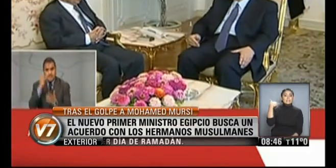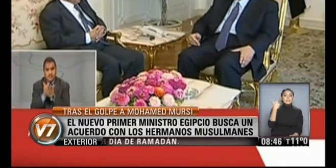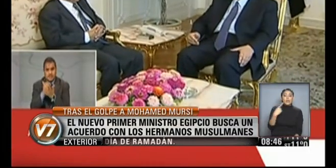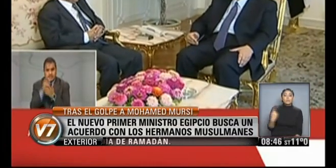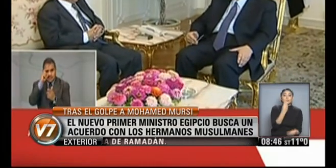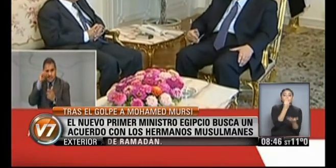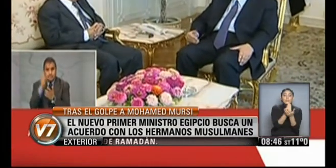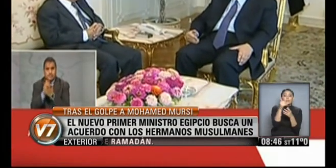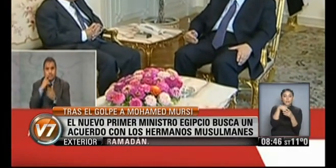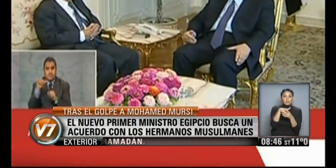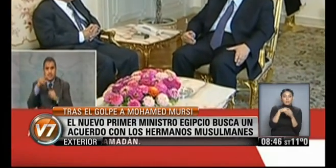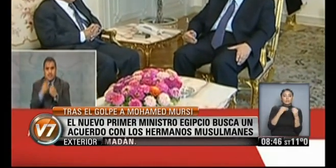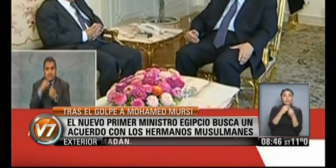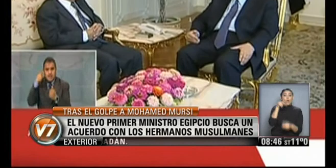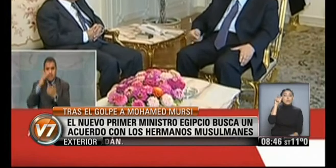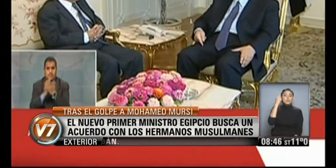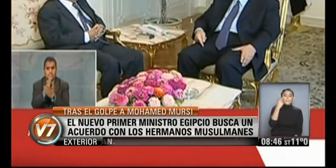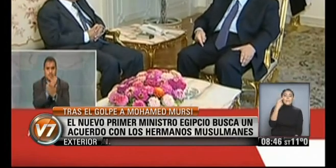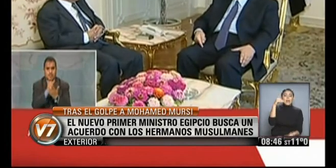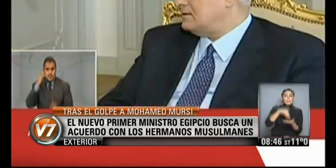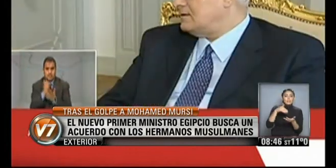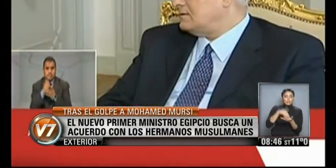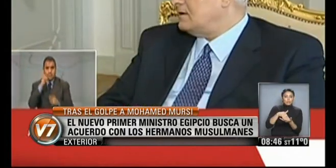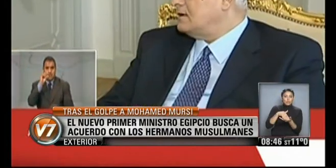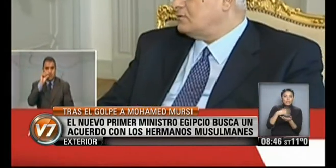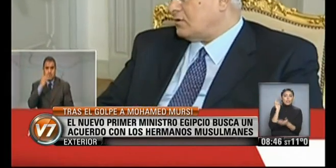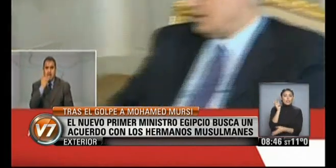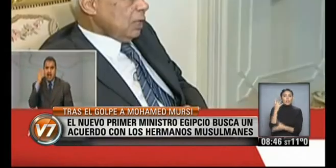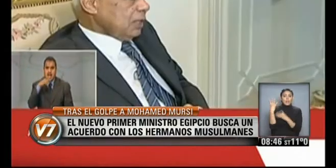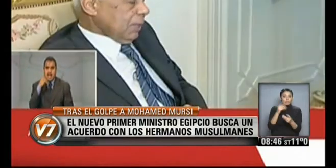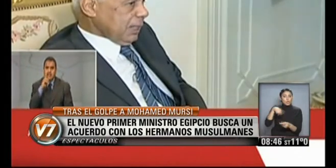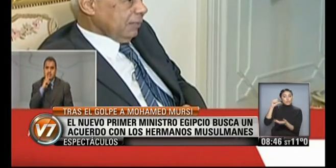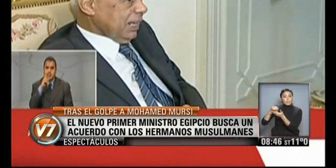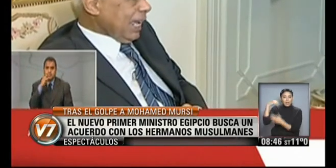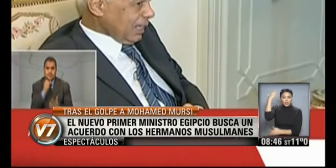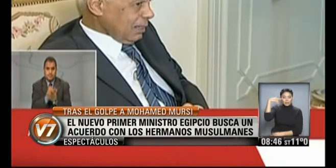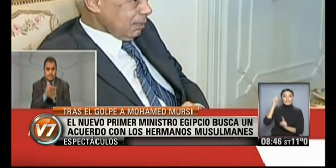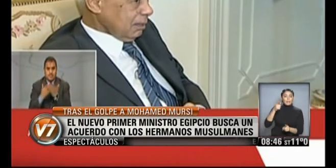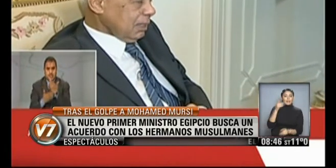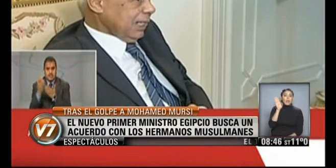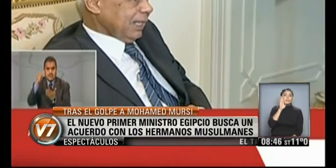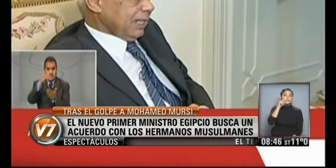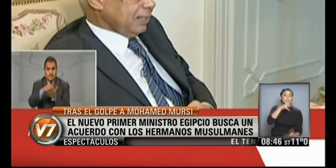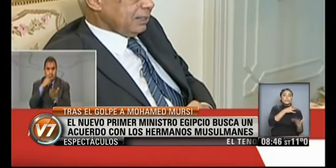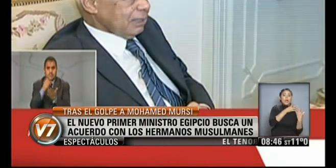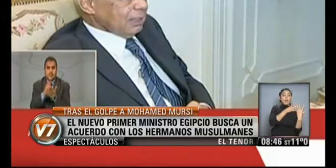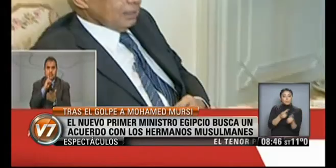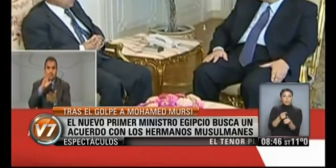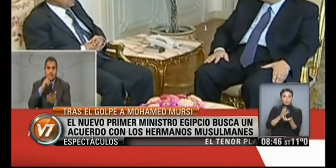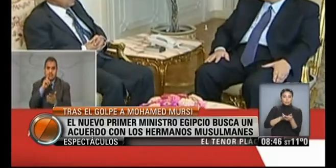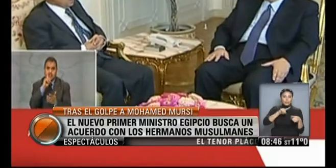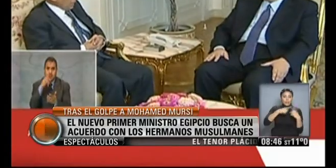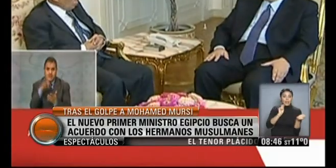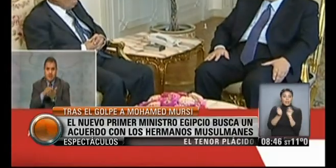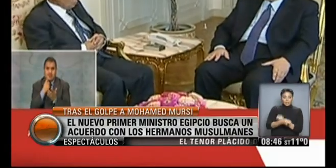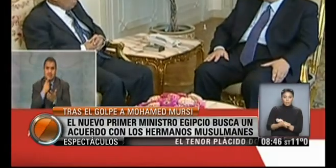premier interino lograron 8 mil millones de dólares de ayuda de países árabes y el apoyo inicial de eeuu a su plan de transición política tomando